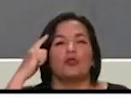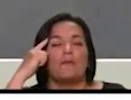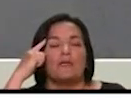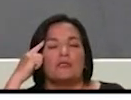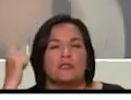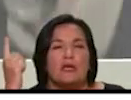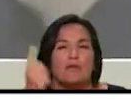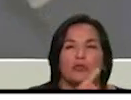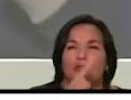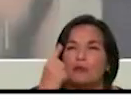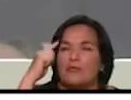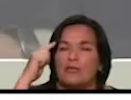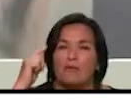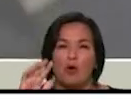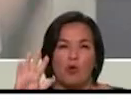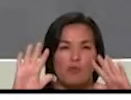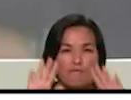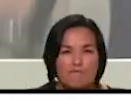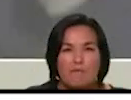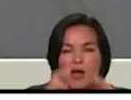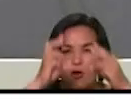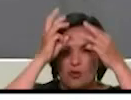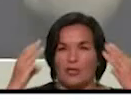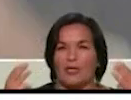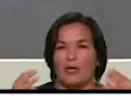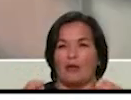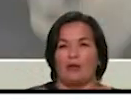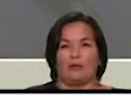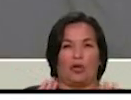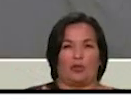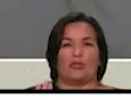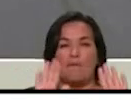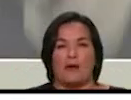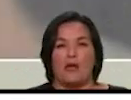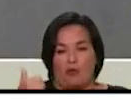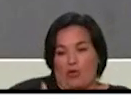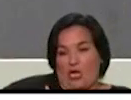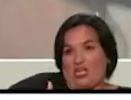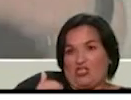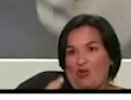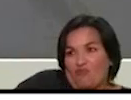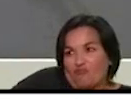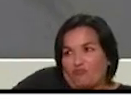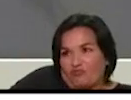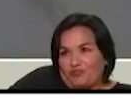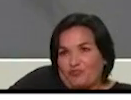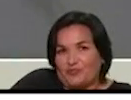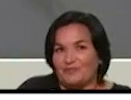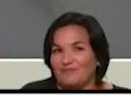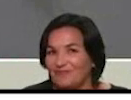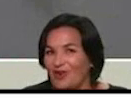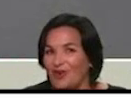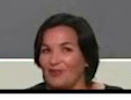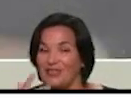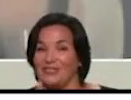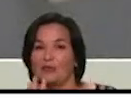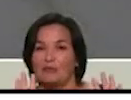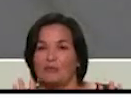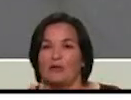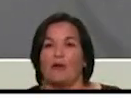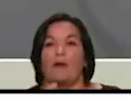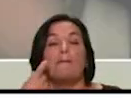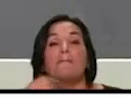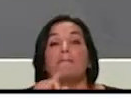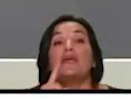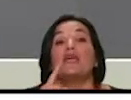pensábamos que con una huelga general no se para a un ejército que se te viene encima. Es una herramienta bárbara. Pero había